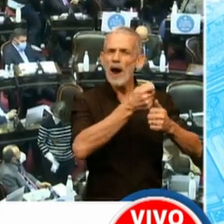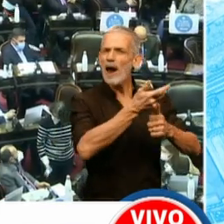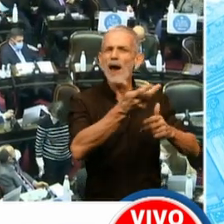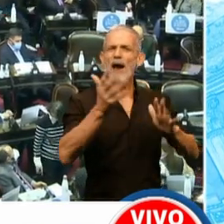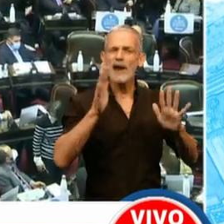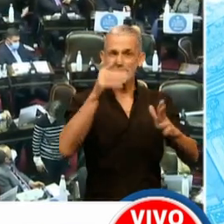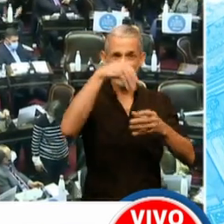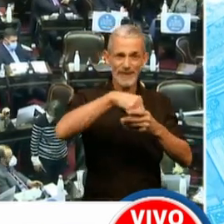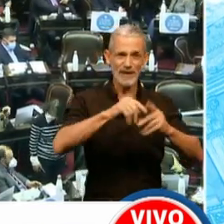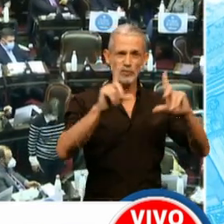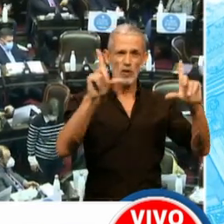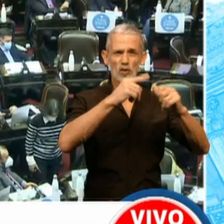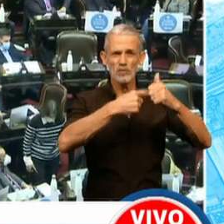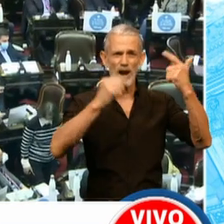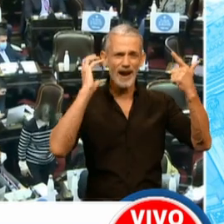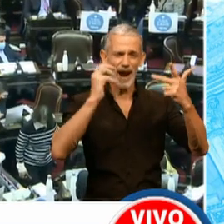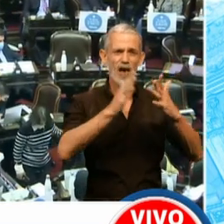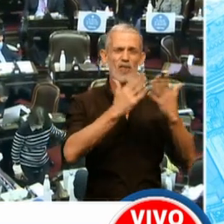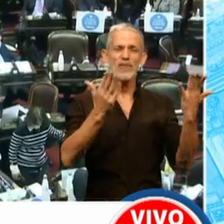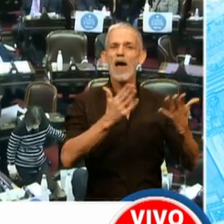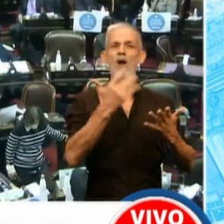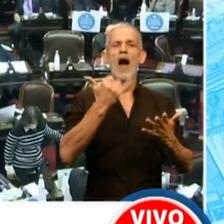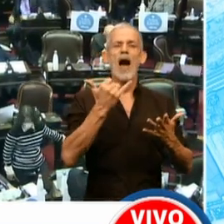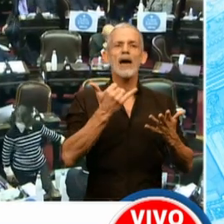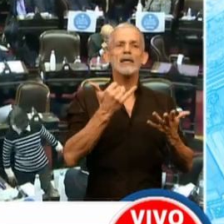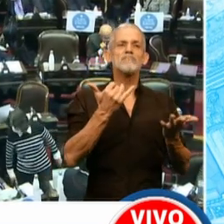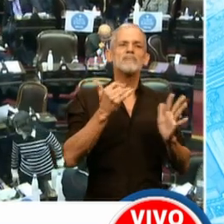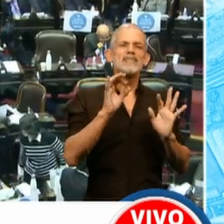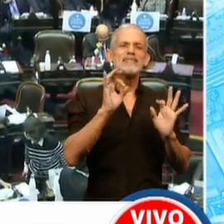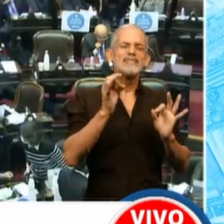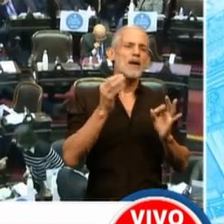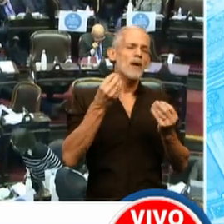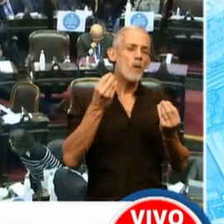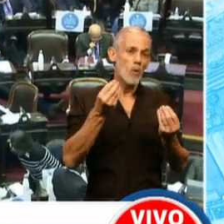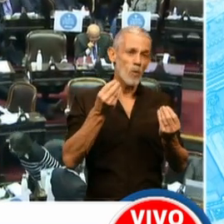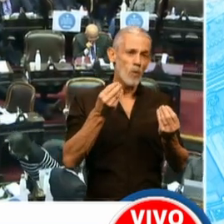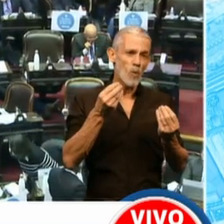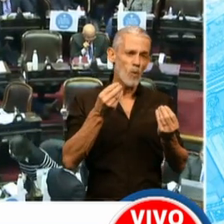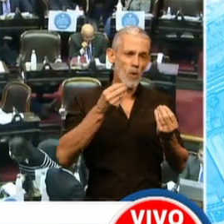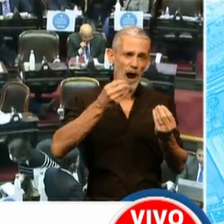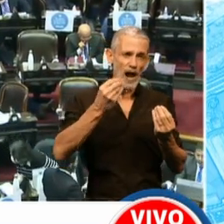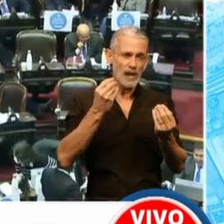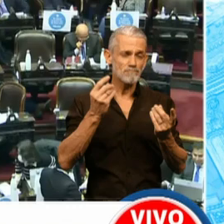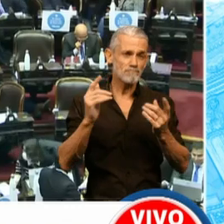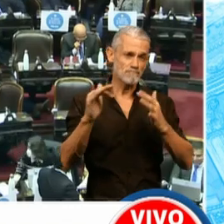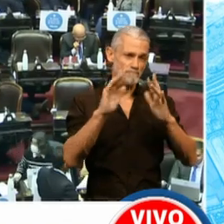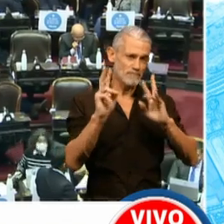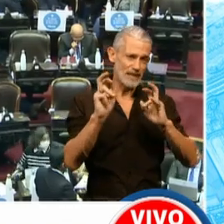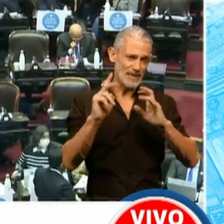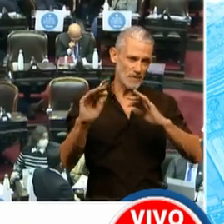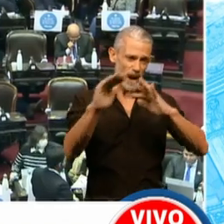medios de comunicación tenemos más noticias de todo esto que se habló aquí y que